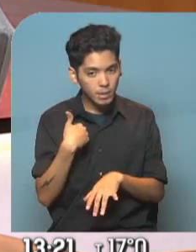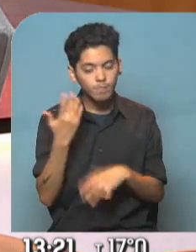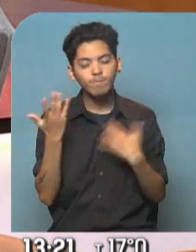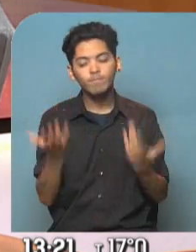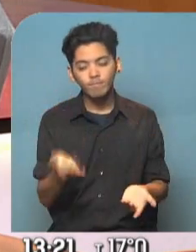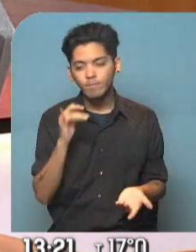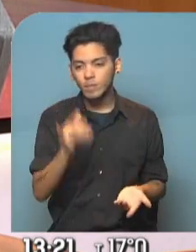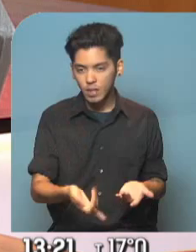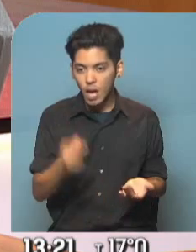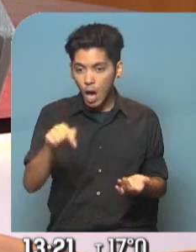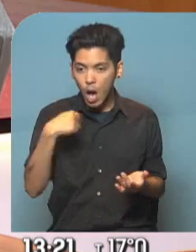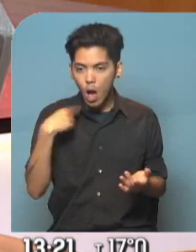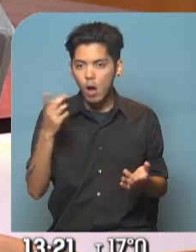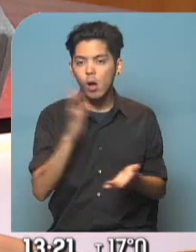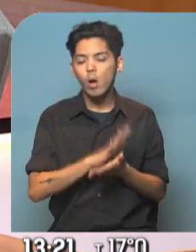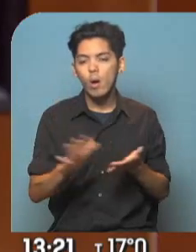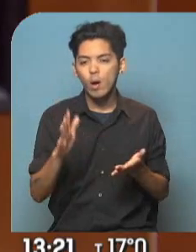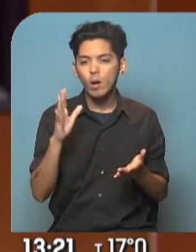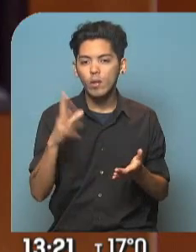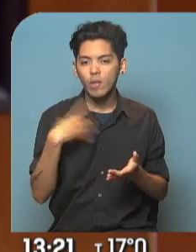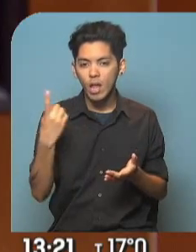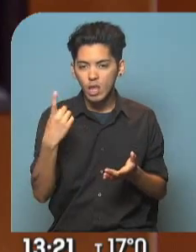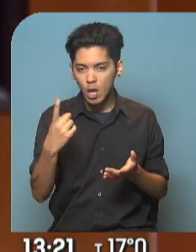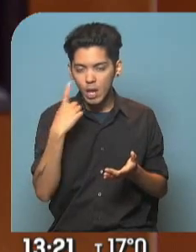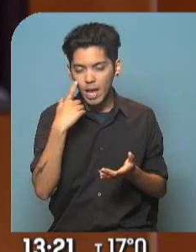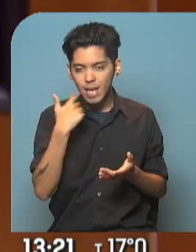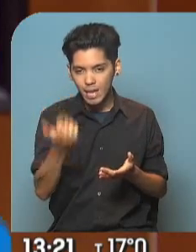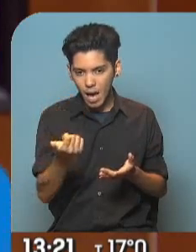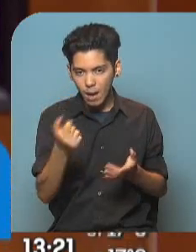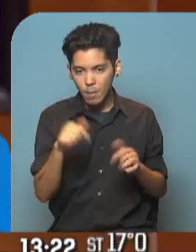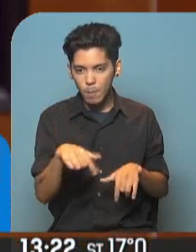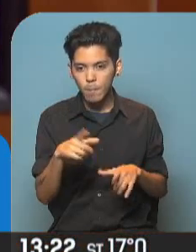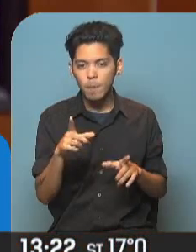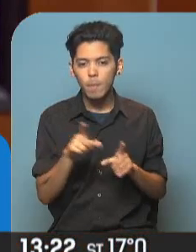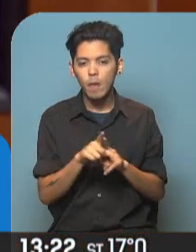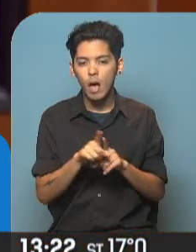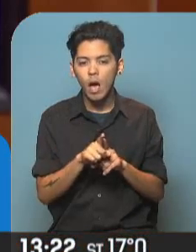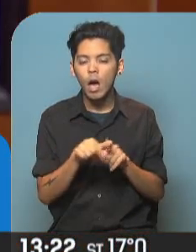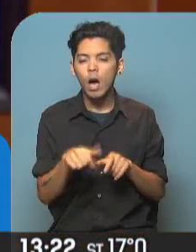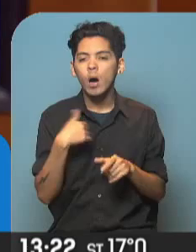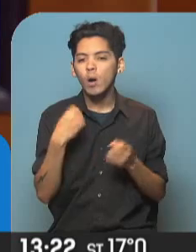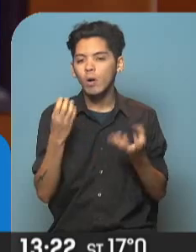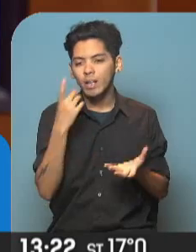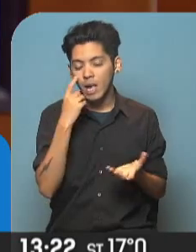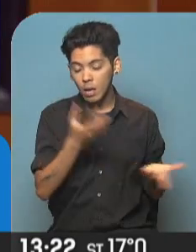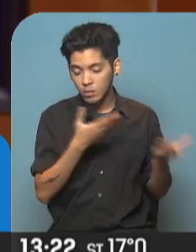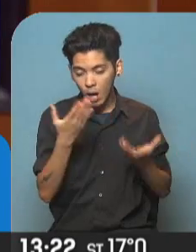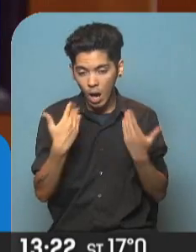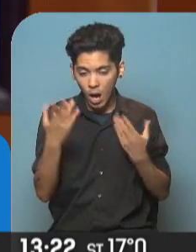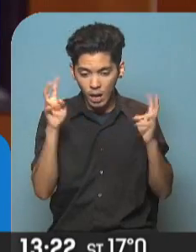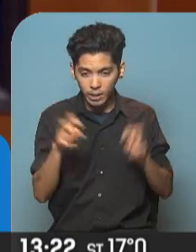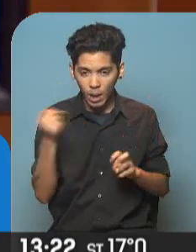lo presentamos a Juan Antonio Lázara, que es justamente el director de la Guía del Estudiante. ¿Cómo estás? Bienvenido nuevamente. Bueno, buen día, muchas gracias por convocarme a hablar de estas cuestiones